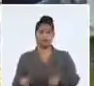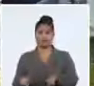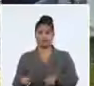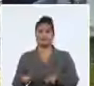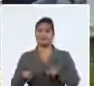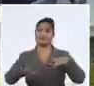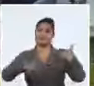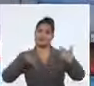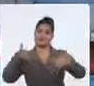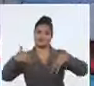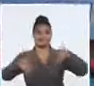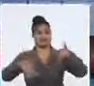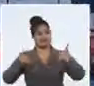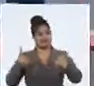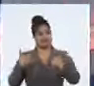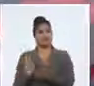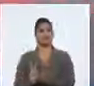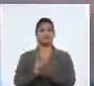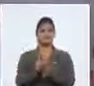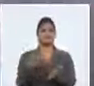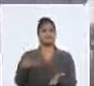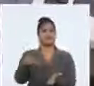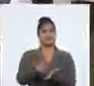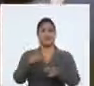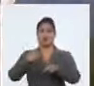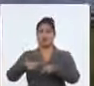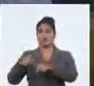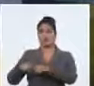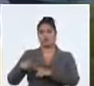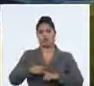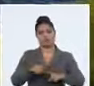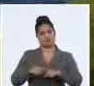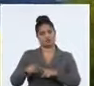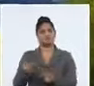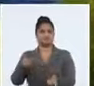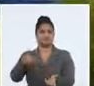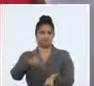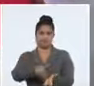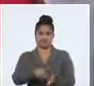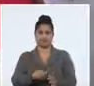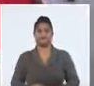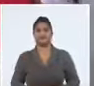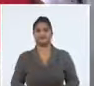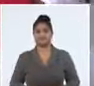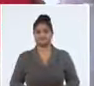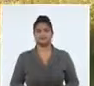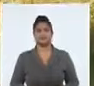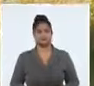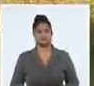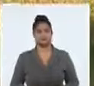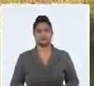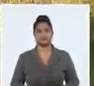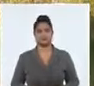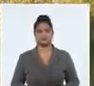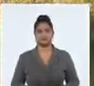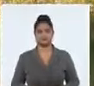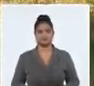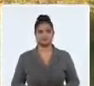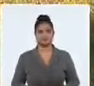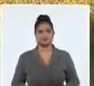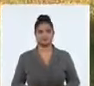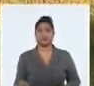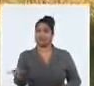trayecto coincidente en canoas y otras embarcaciones personales. Ocasión también para la